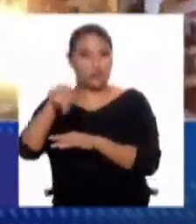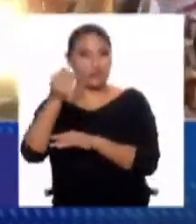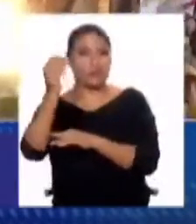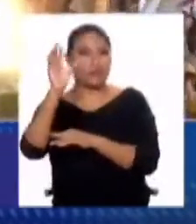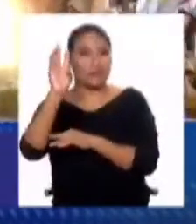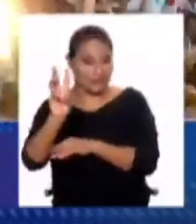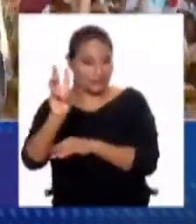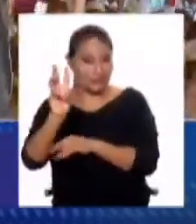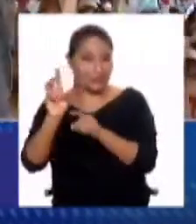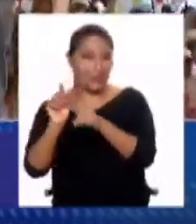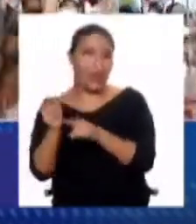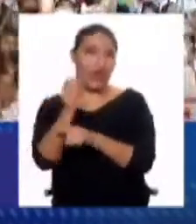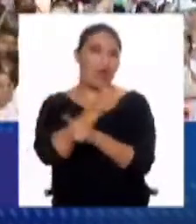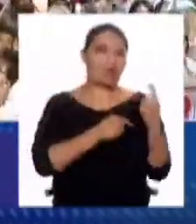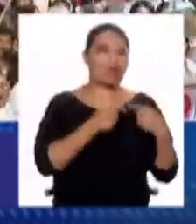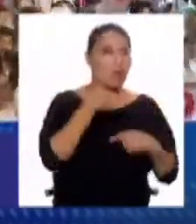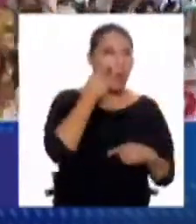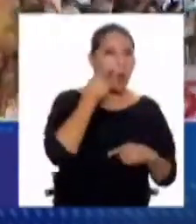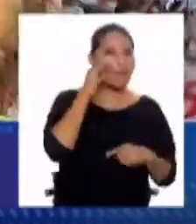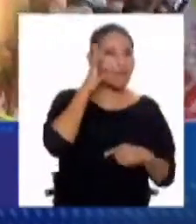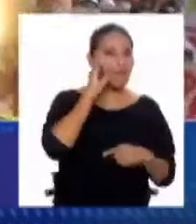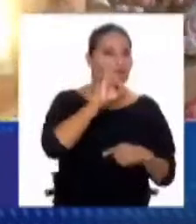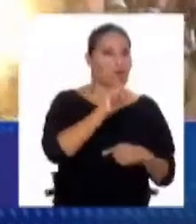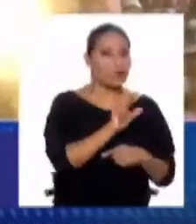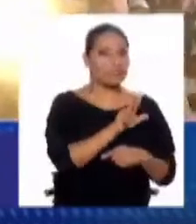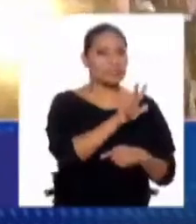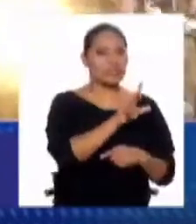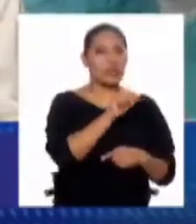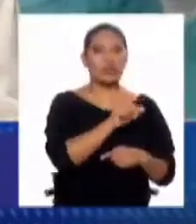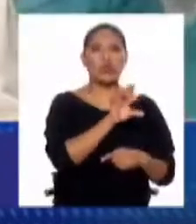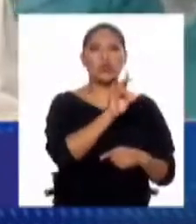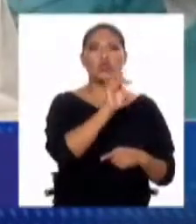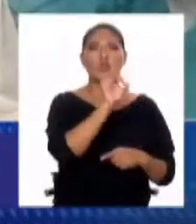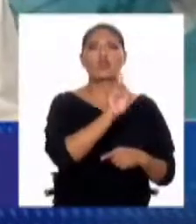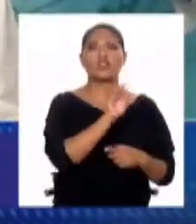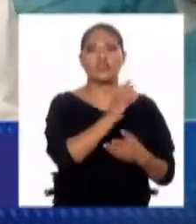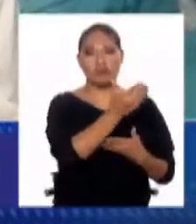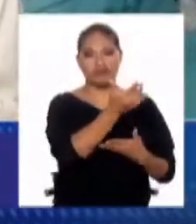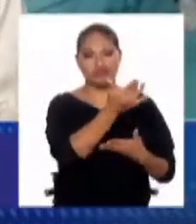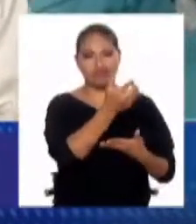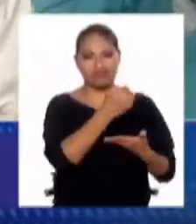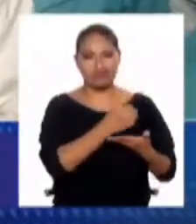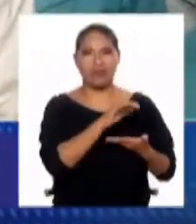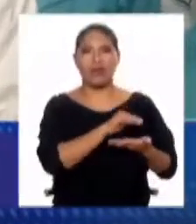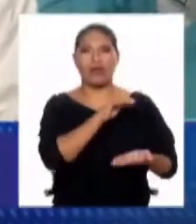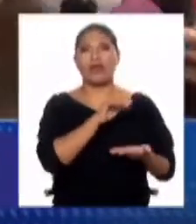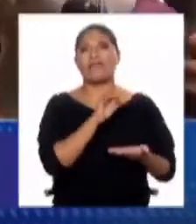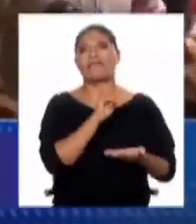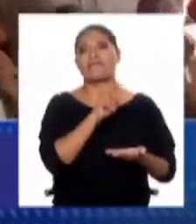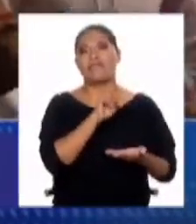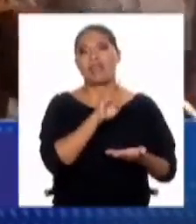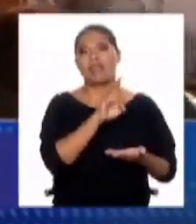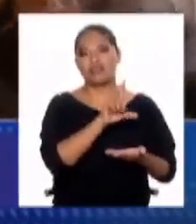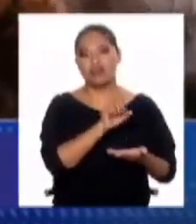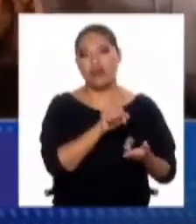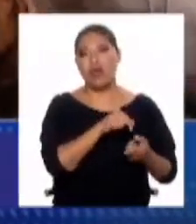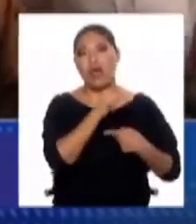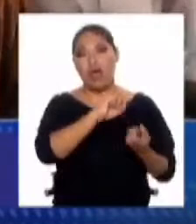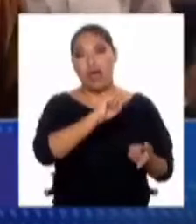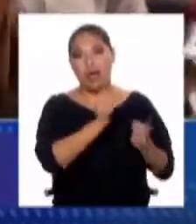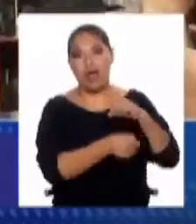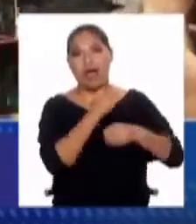recibió de Fujimori un país con 3.8% de inflación. Se entregó un país